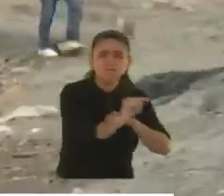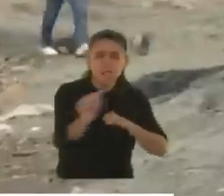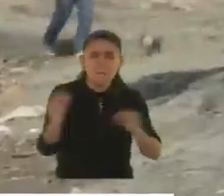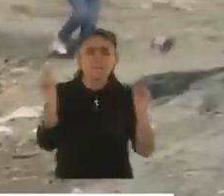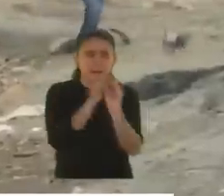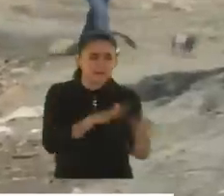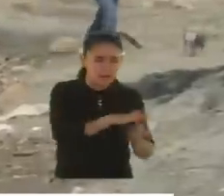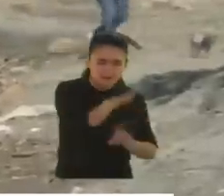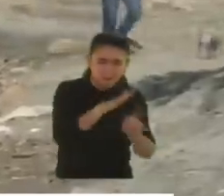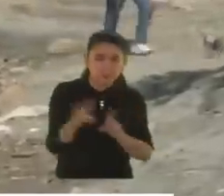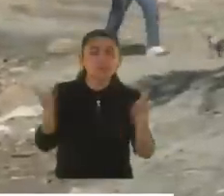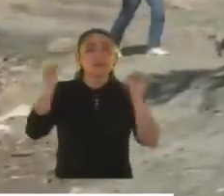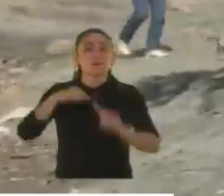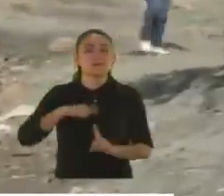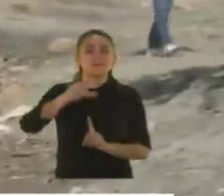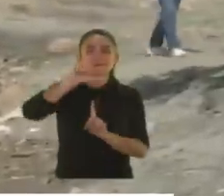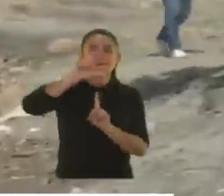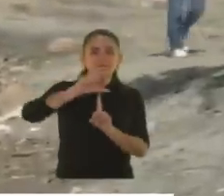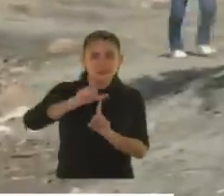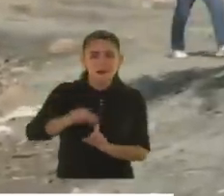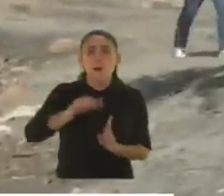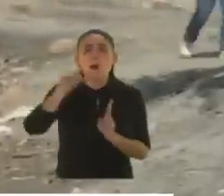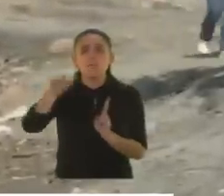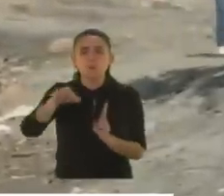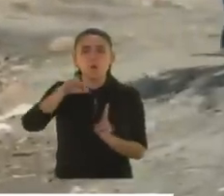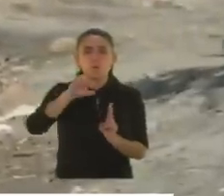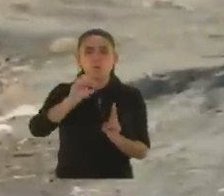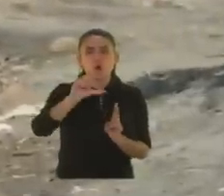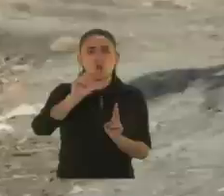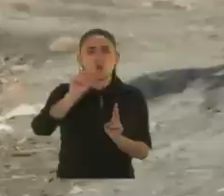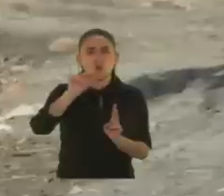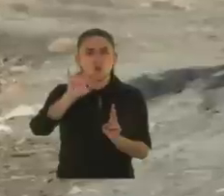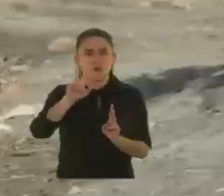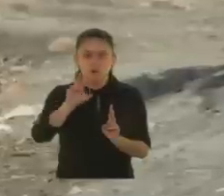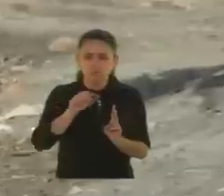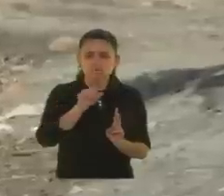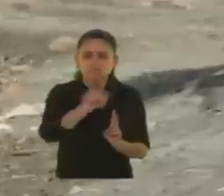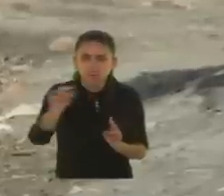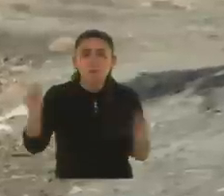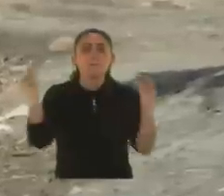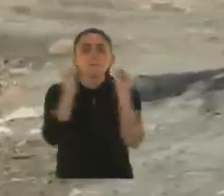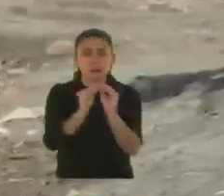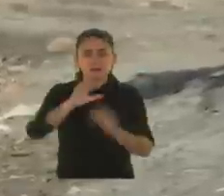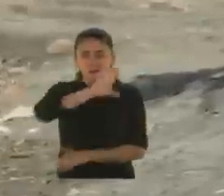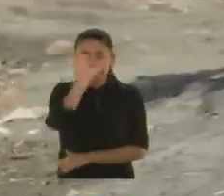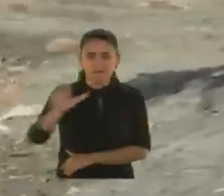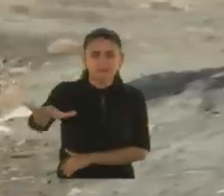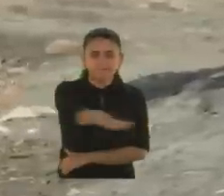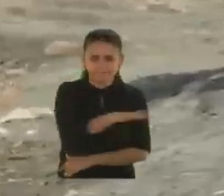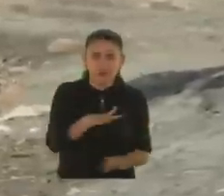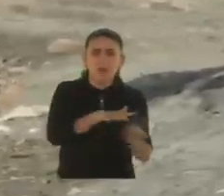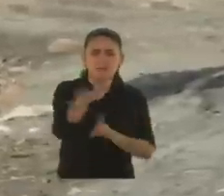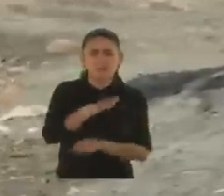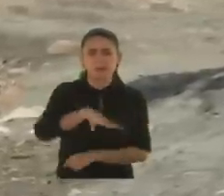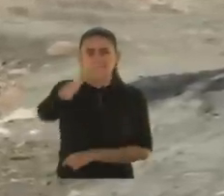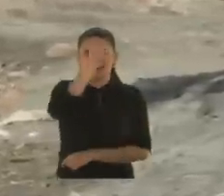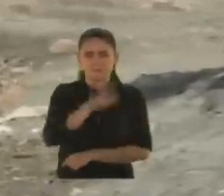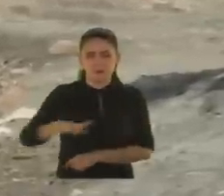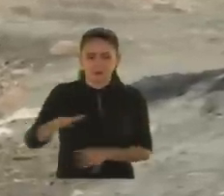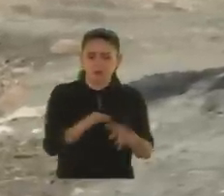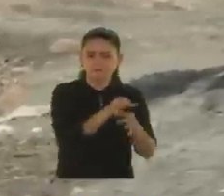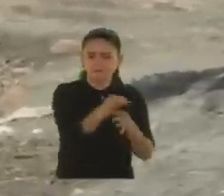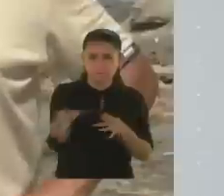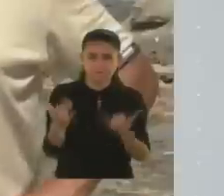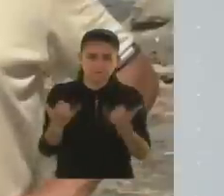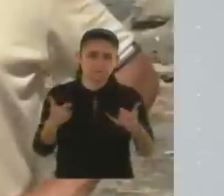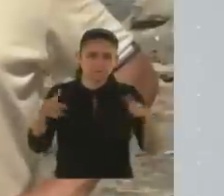algunas de Ciénaga, de Pueblo Viejo y Sitio Nuevo, prácticamente gran parte del litoral Caribe en el departamento de Magdalena. Información desde